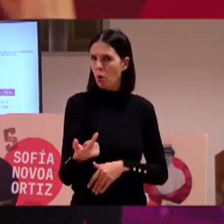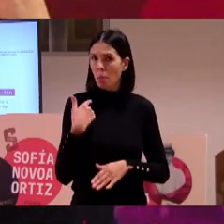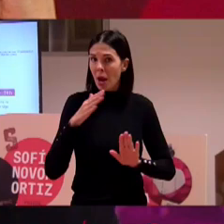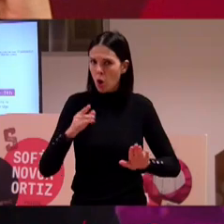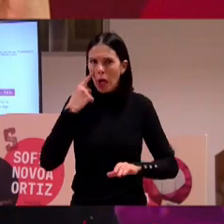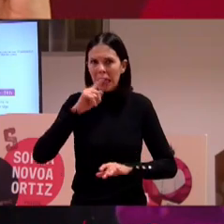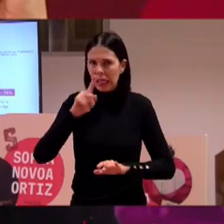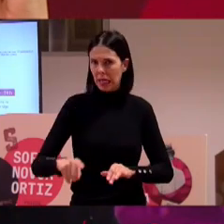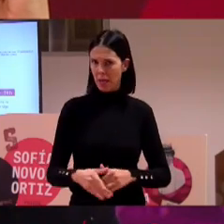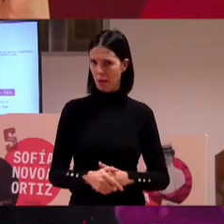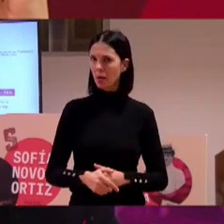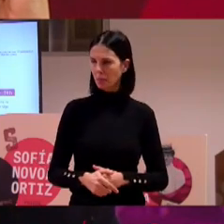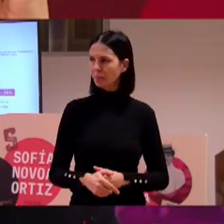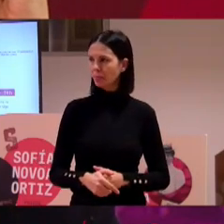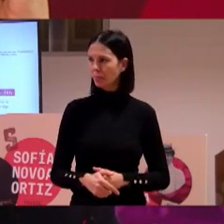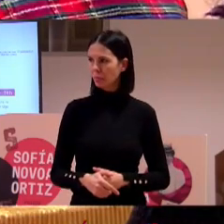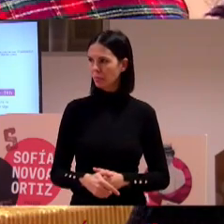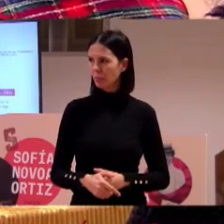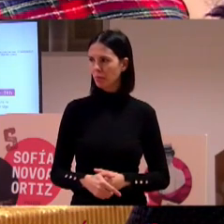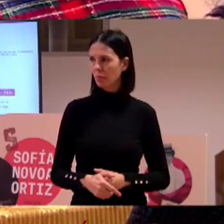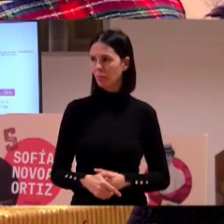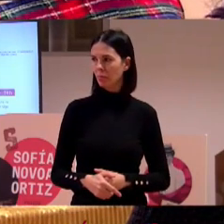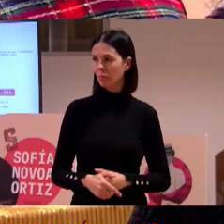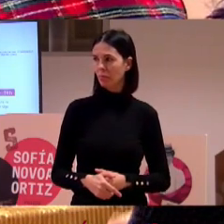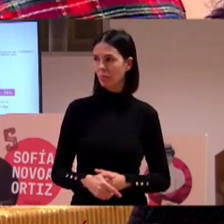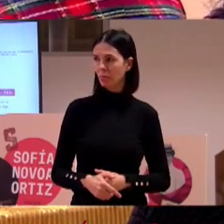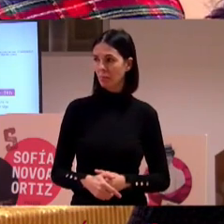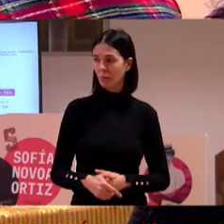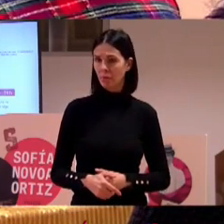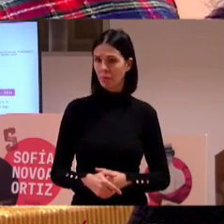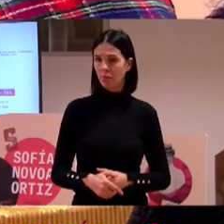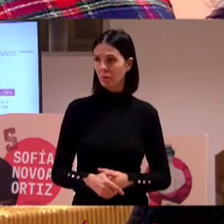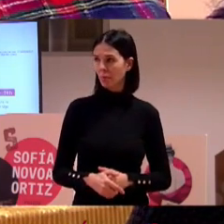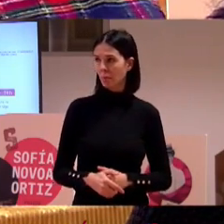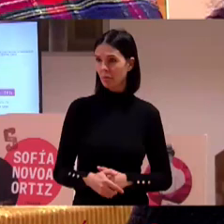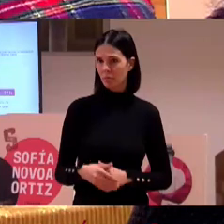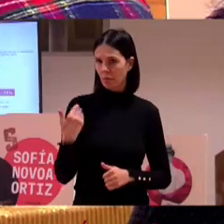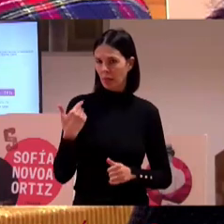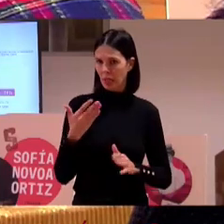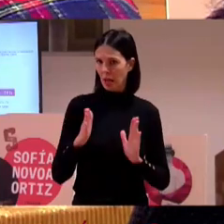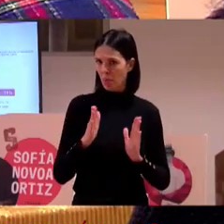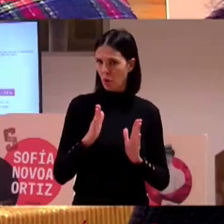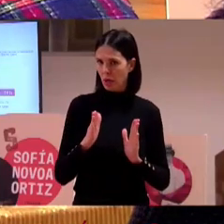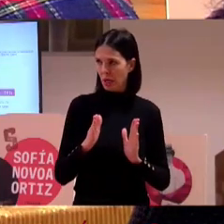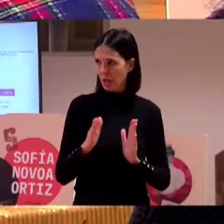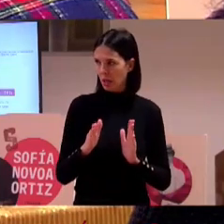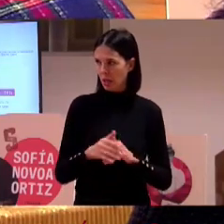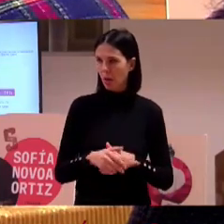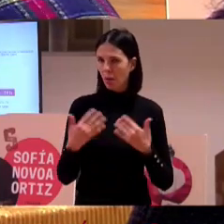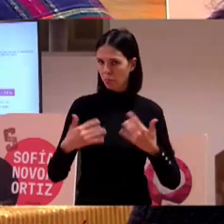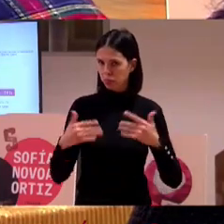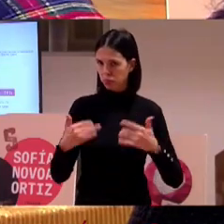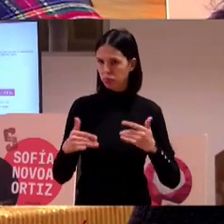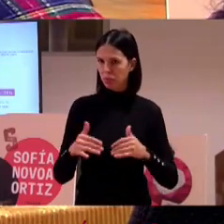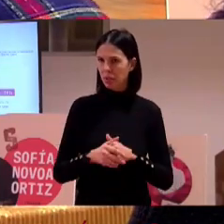brutal, o sea, que hasta entonces... Sí, sí, sí, o sea, sí. No se había hecho la idea. No, no, o no